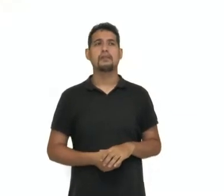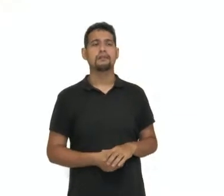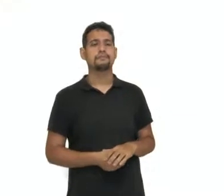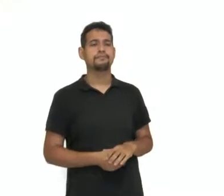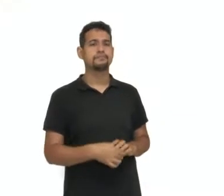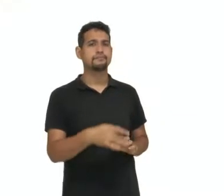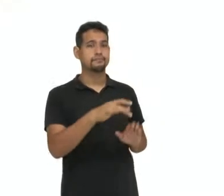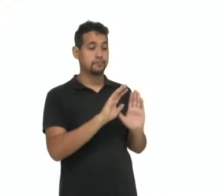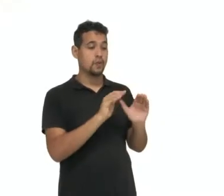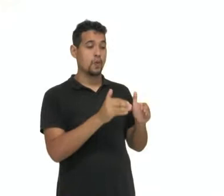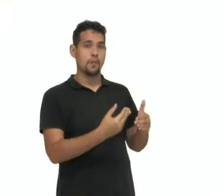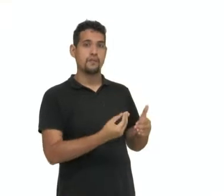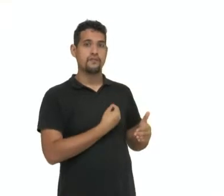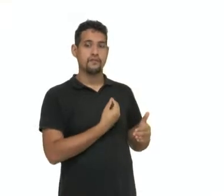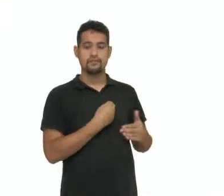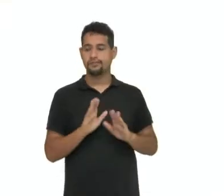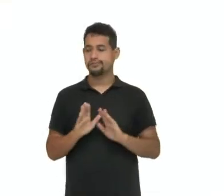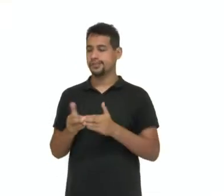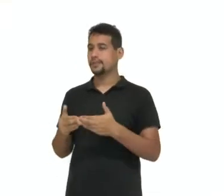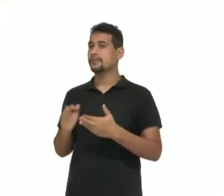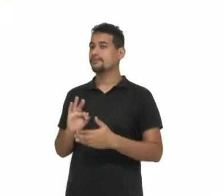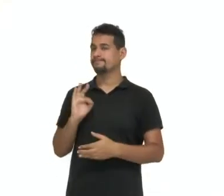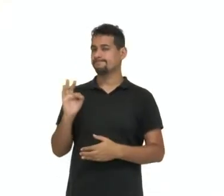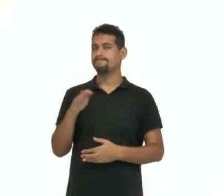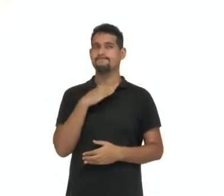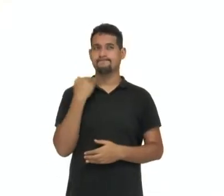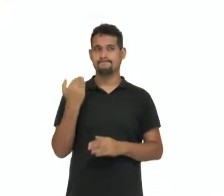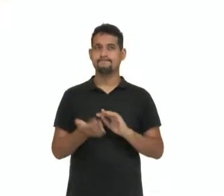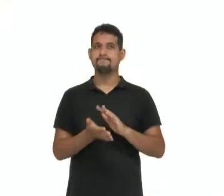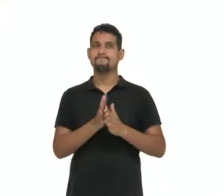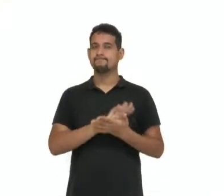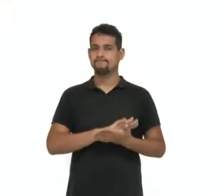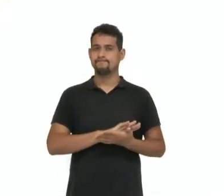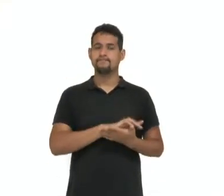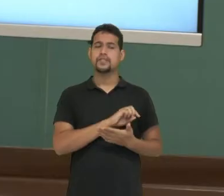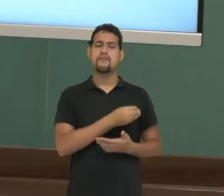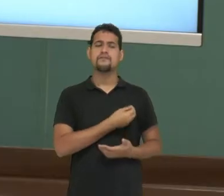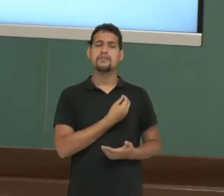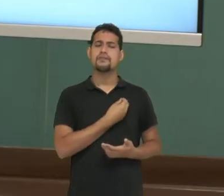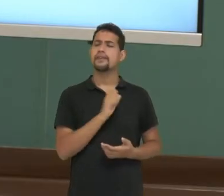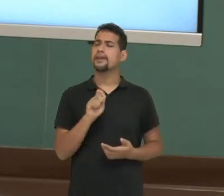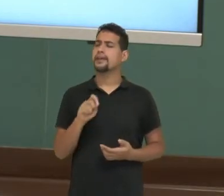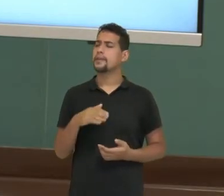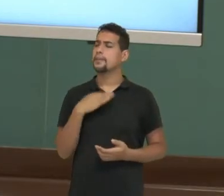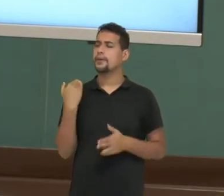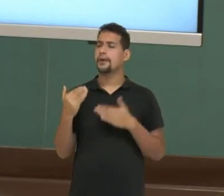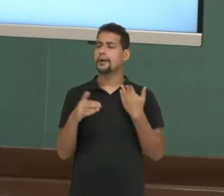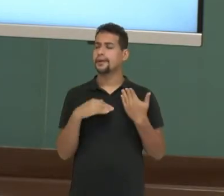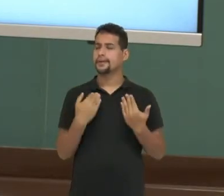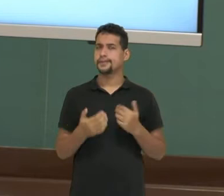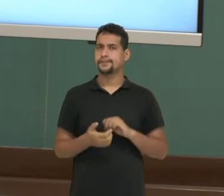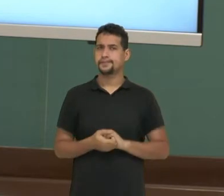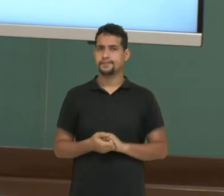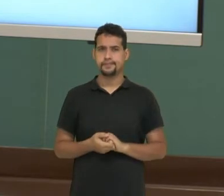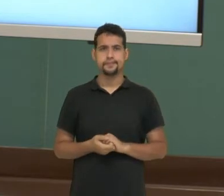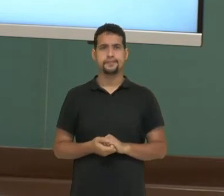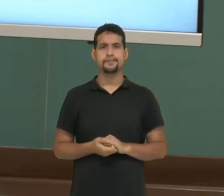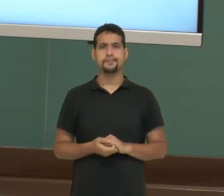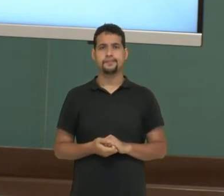muere? El fin aquí de todo lo que yo falei hasta ahora. ¿Quién vive y quién muere?